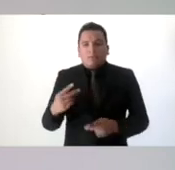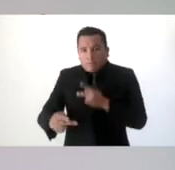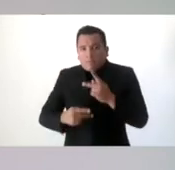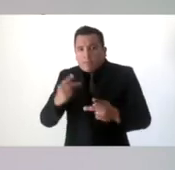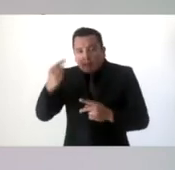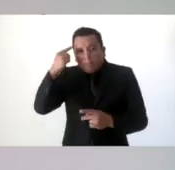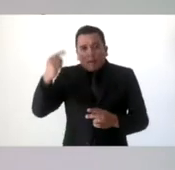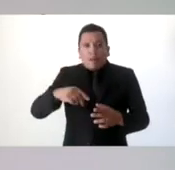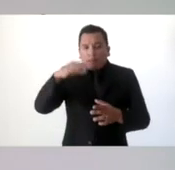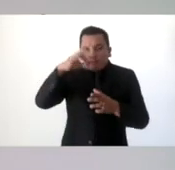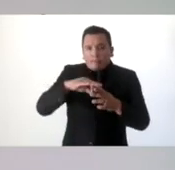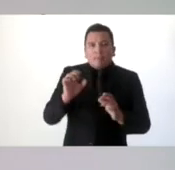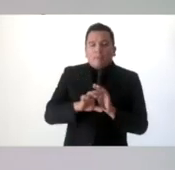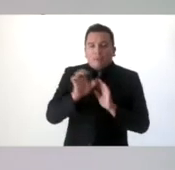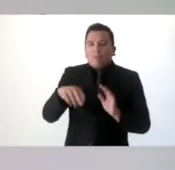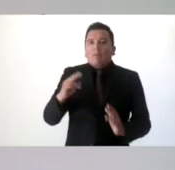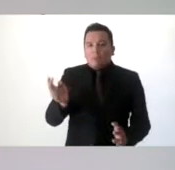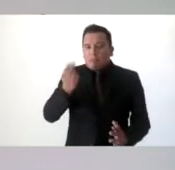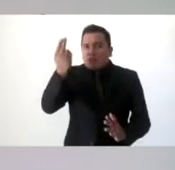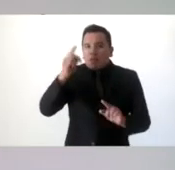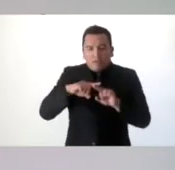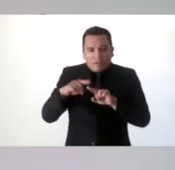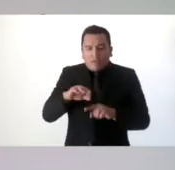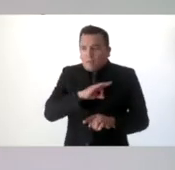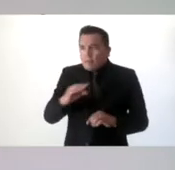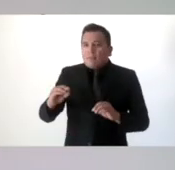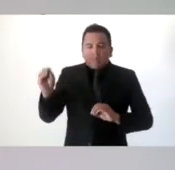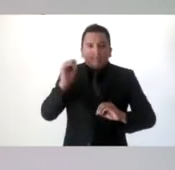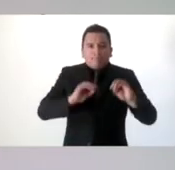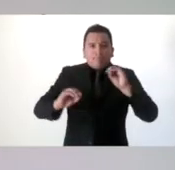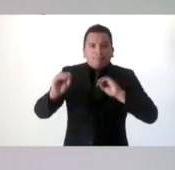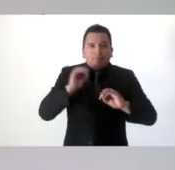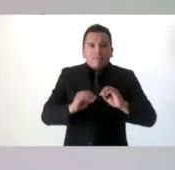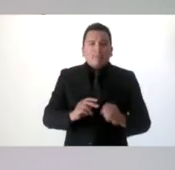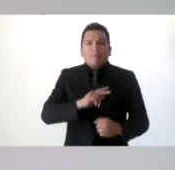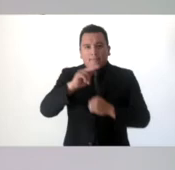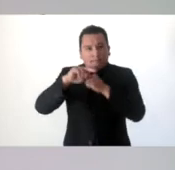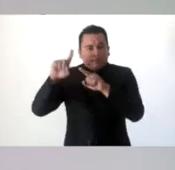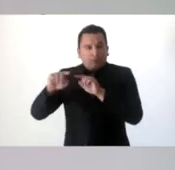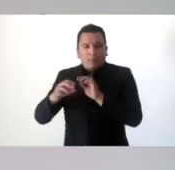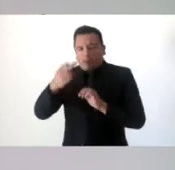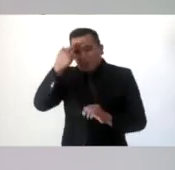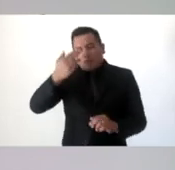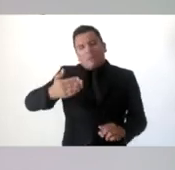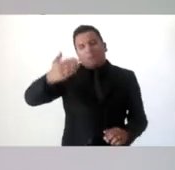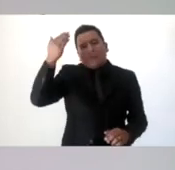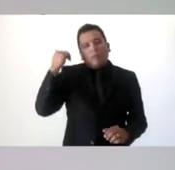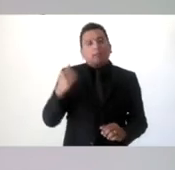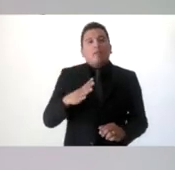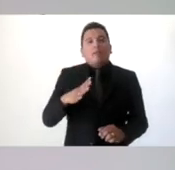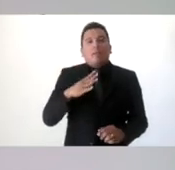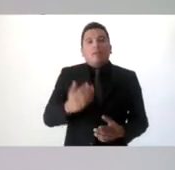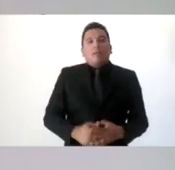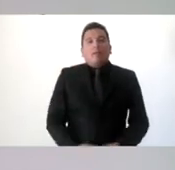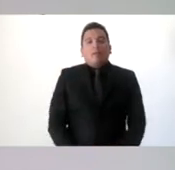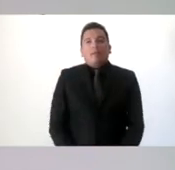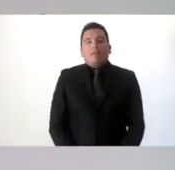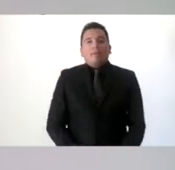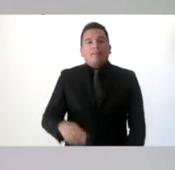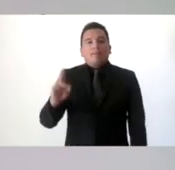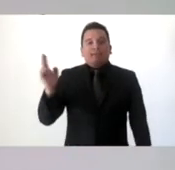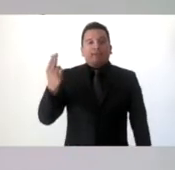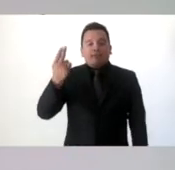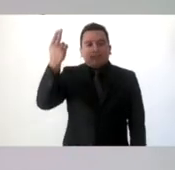votación electrónica para elecciones universitarias, por ejemplo, en otros países. Me acuerdo mucho el caso de la elección de